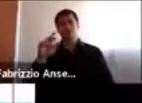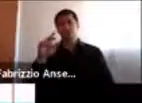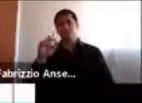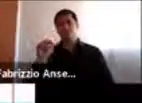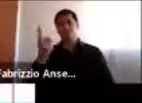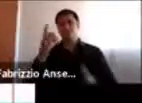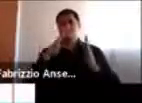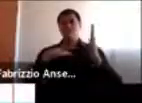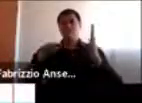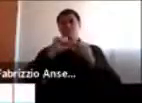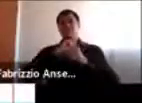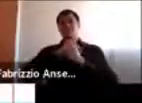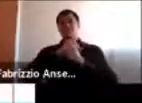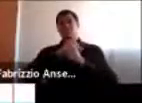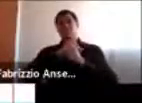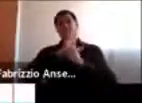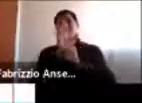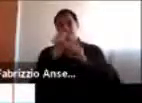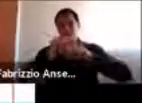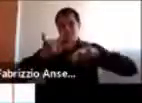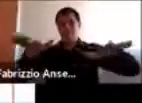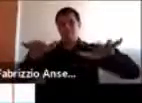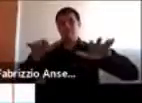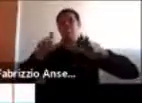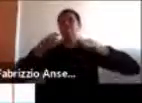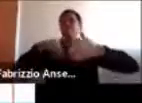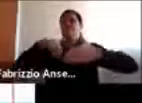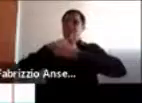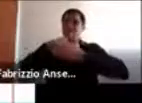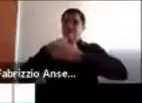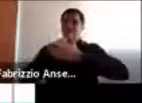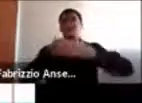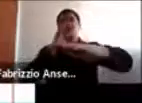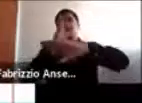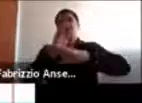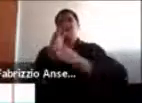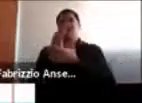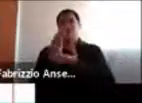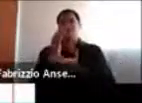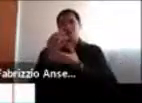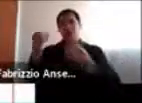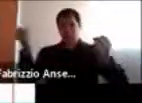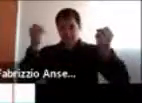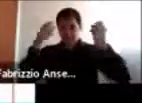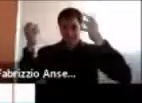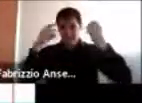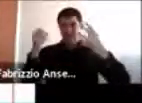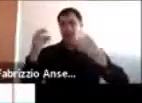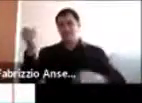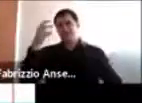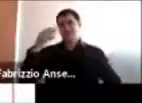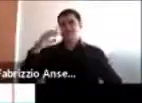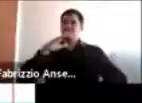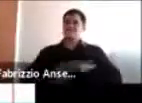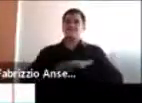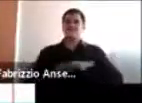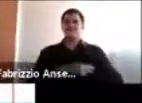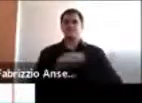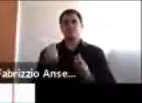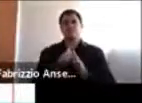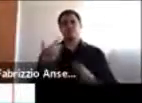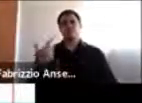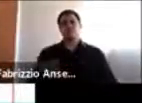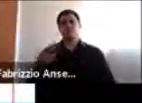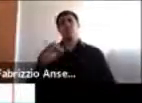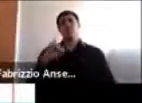a un aprendizaje que es fundamental para desenvolverse después en la escuela puedan también aprender o al menos llegar cuando puedan volver